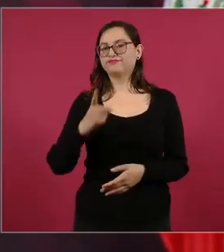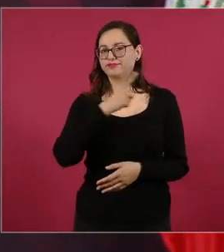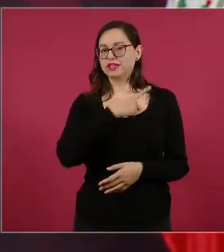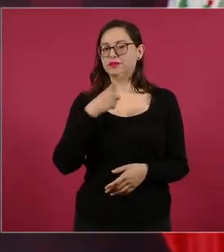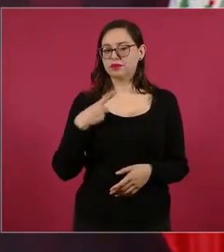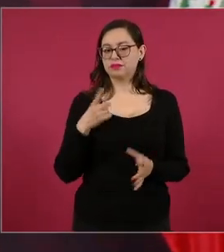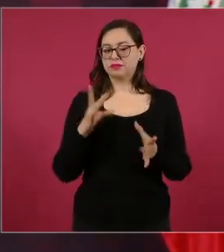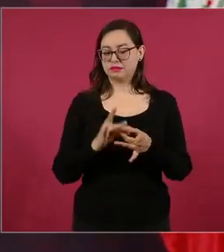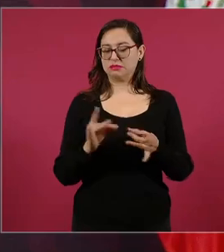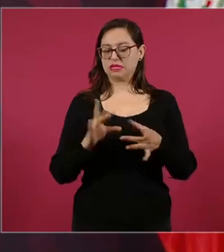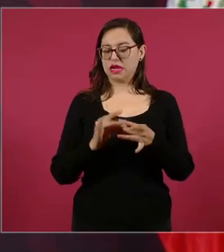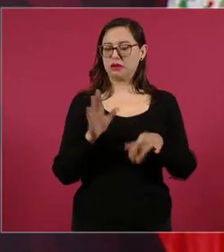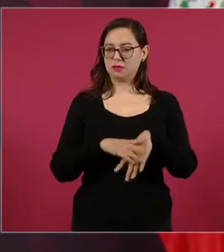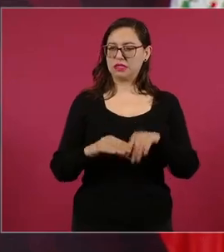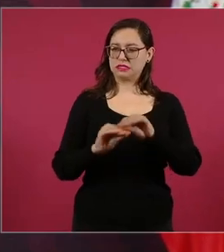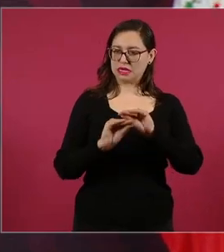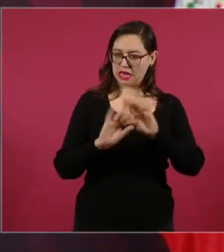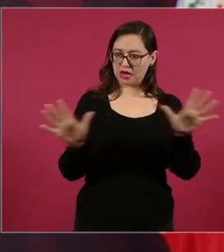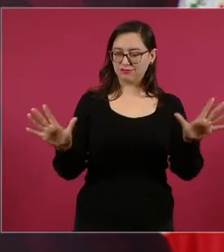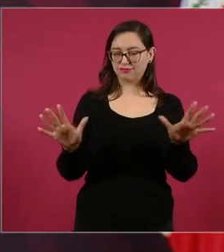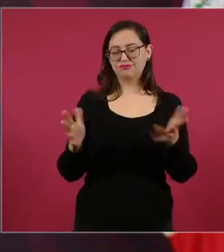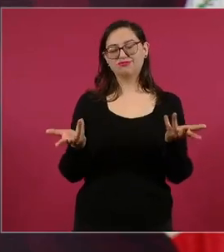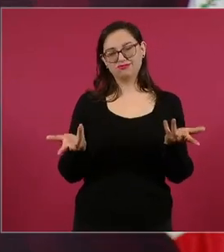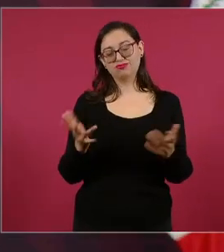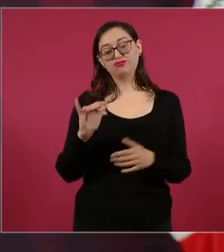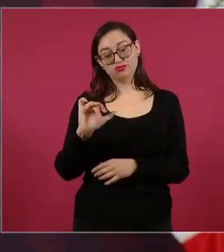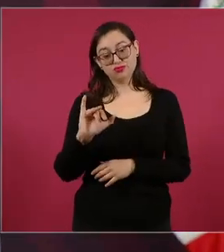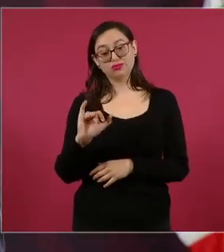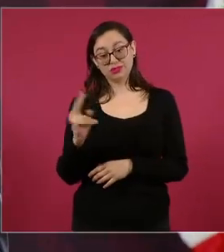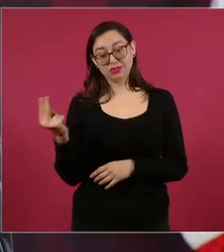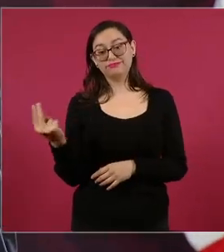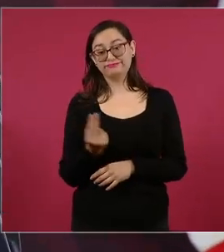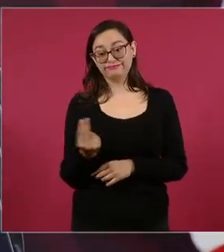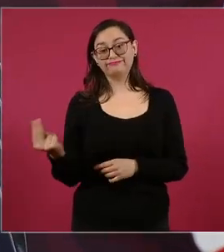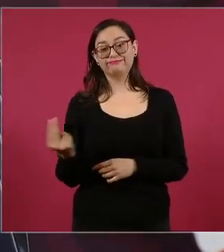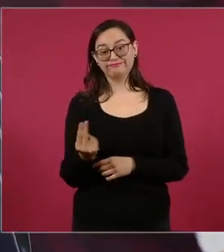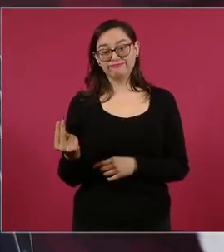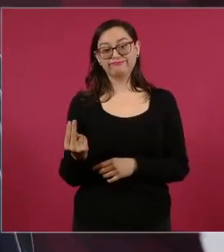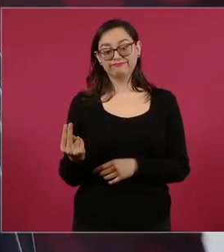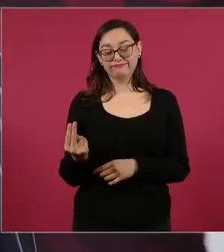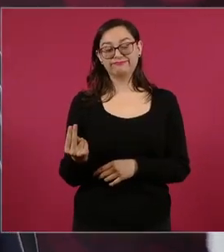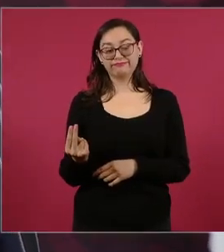creo que ayudaría mucho el que